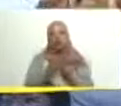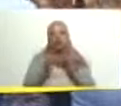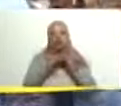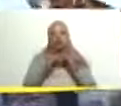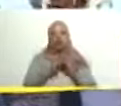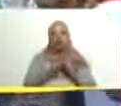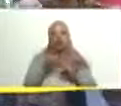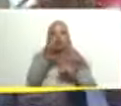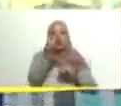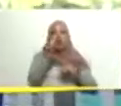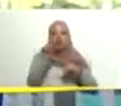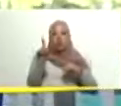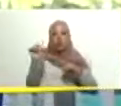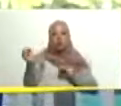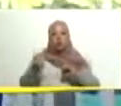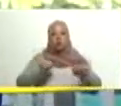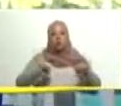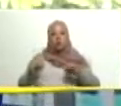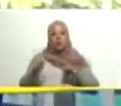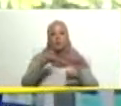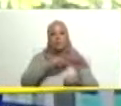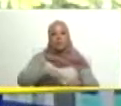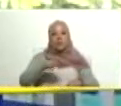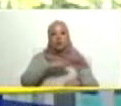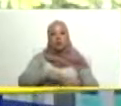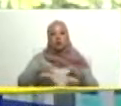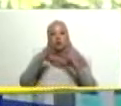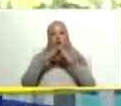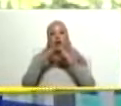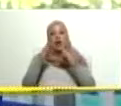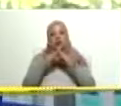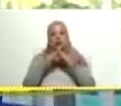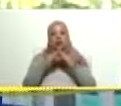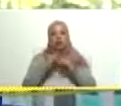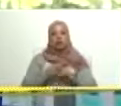Número 21, el movimiento de la gran misión Hogares de la Patria.